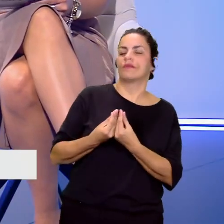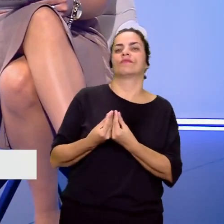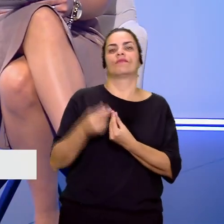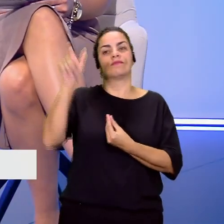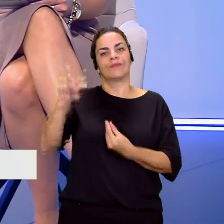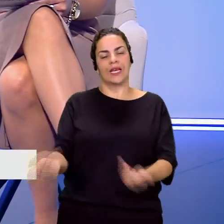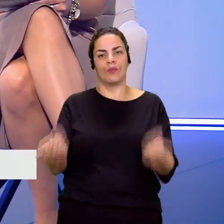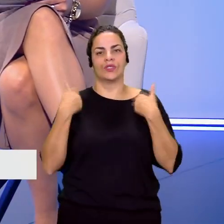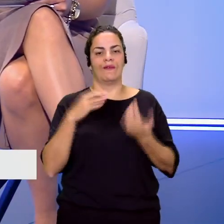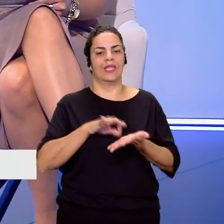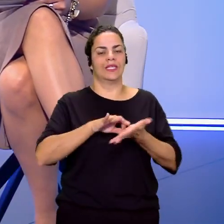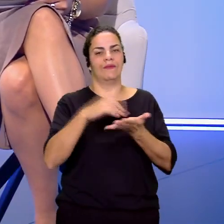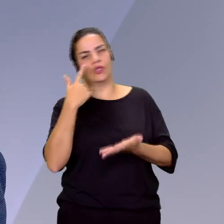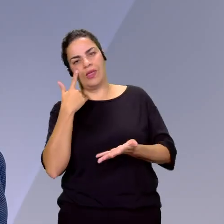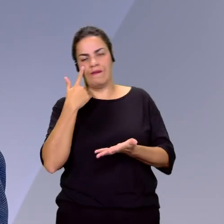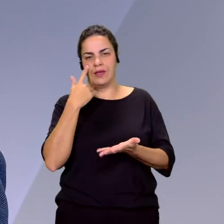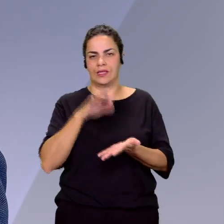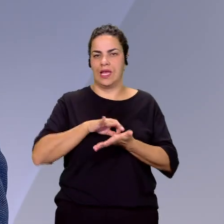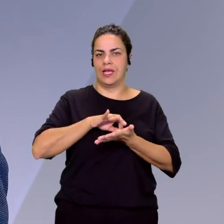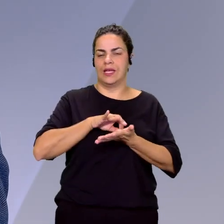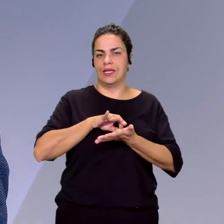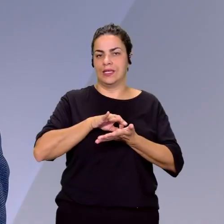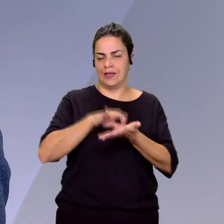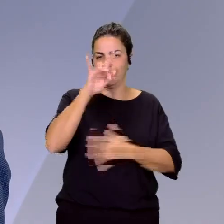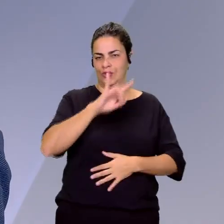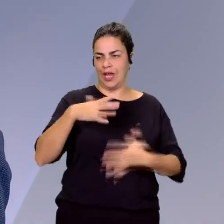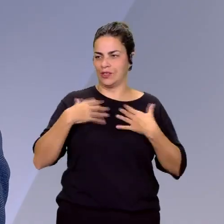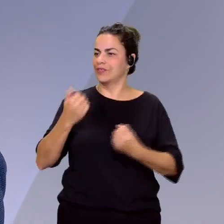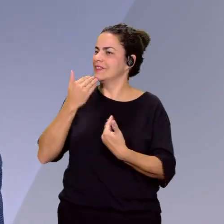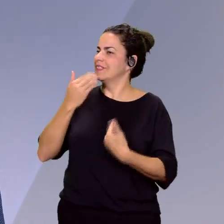responsable del Servicio de Vigilancia del Servicio de Canario de Salud. Muchas gracias a ustedes, encantado.